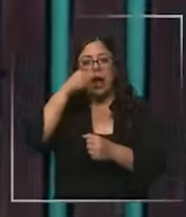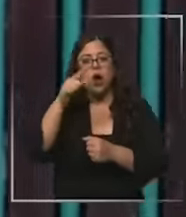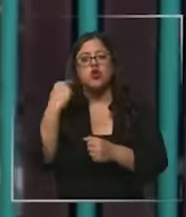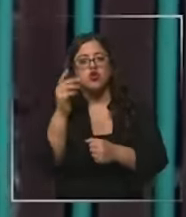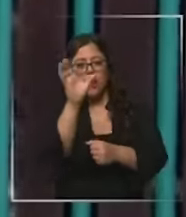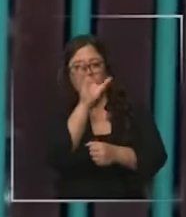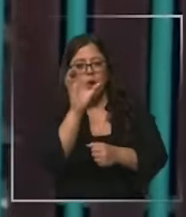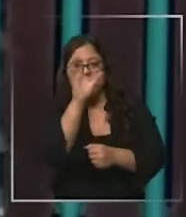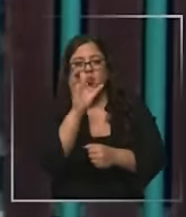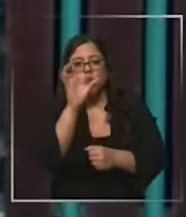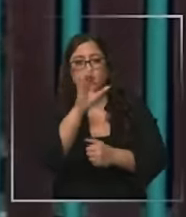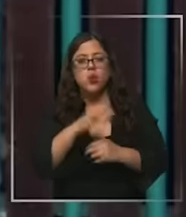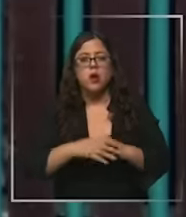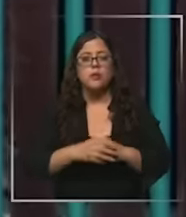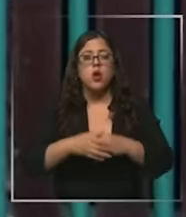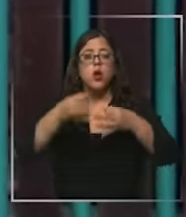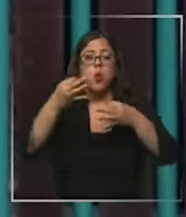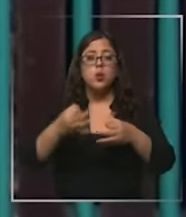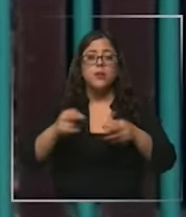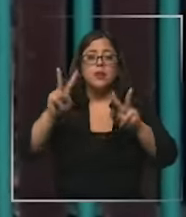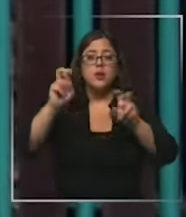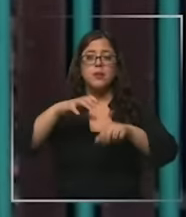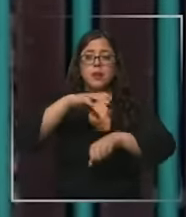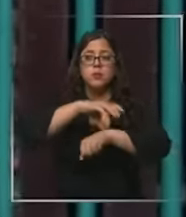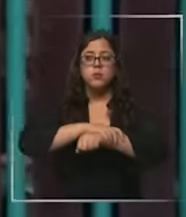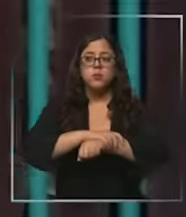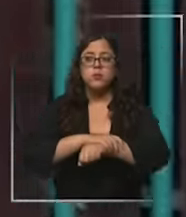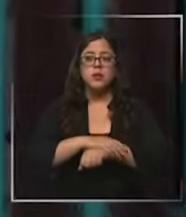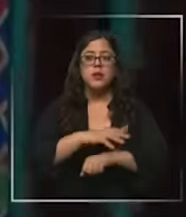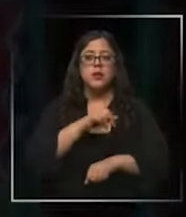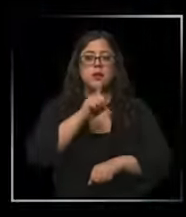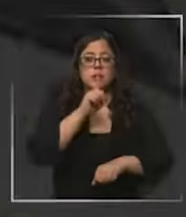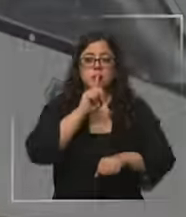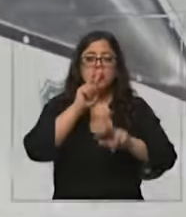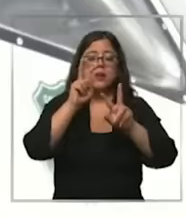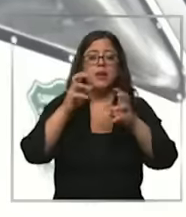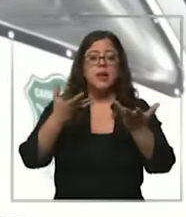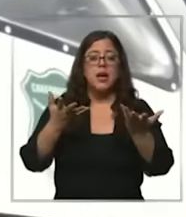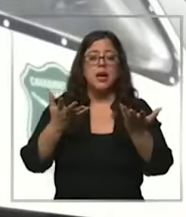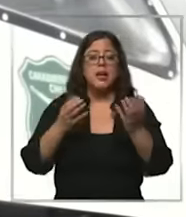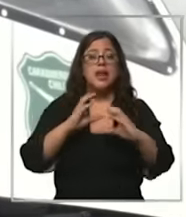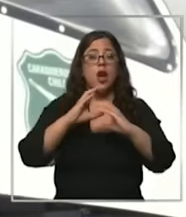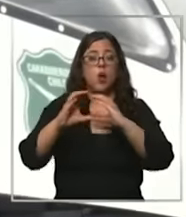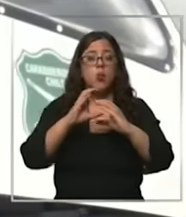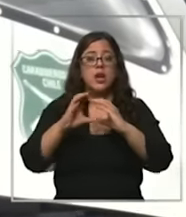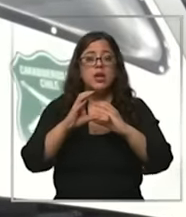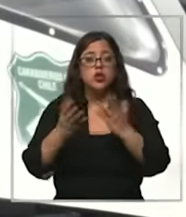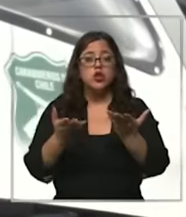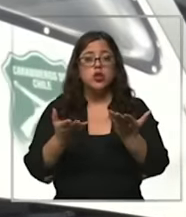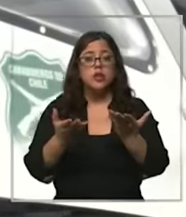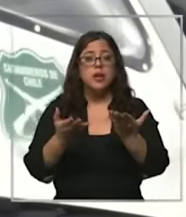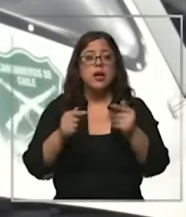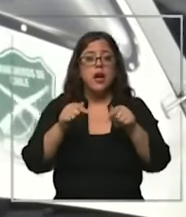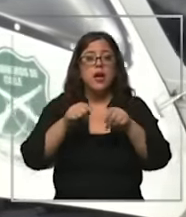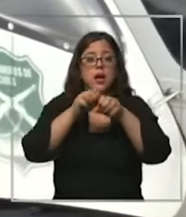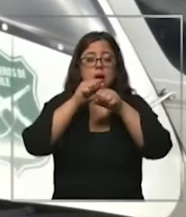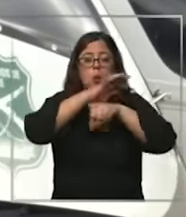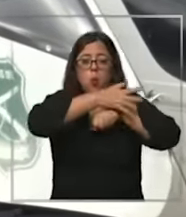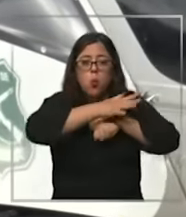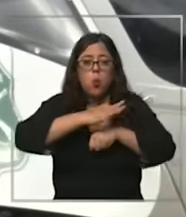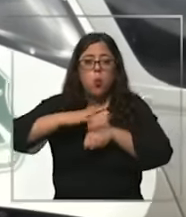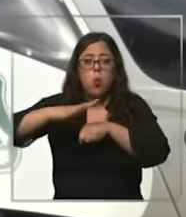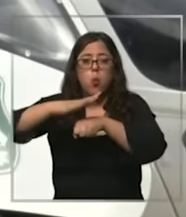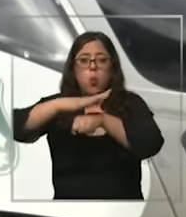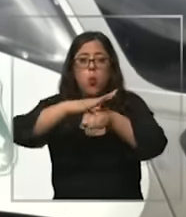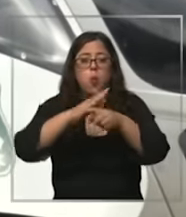buscando. Capturadas las cabezas del clan y silenciadas las comunicaciones, por aire y tierra los efectivos se desplazan a la quebrada